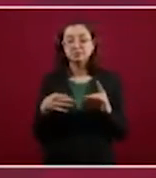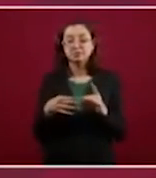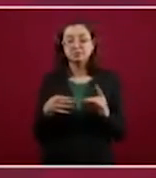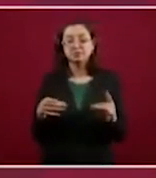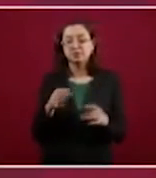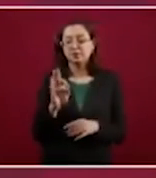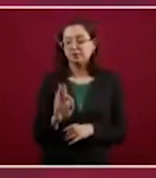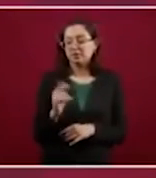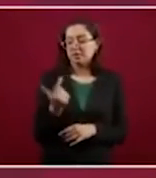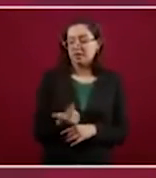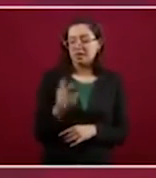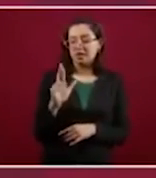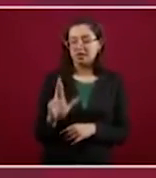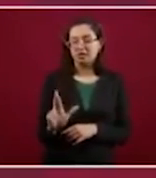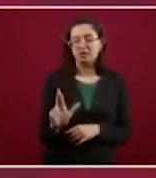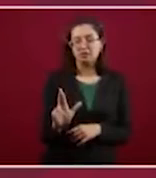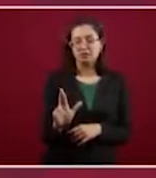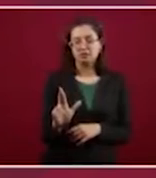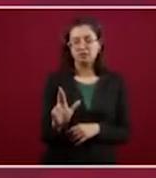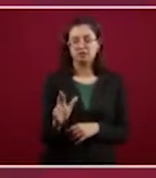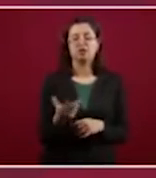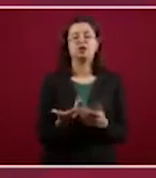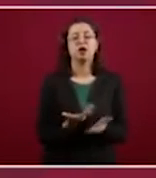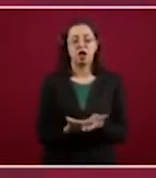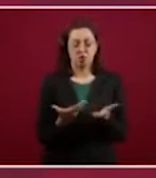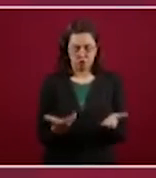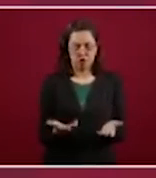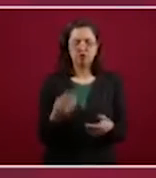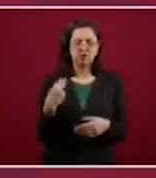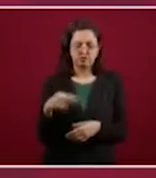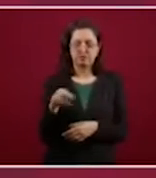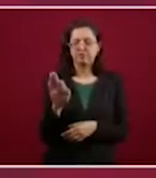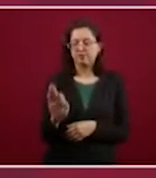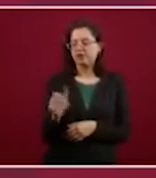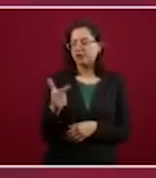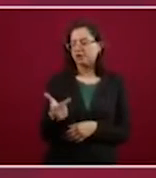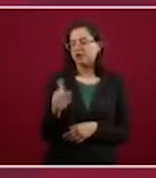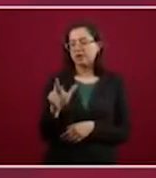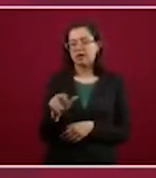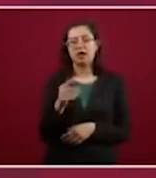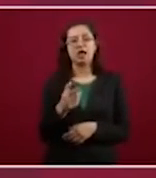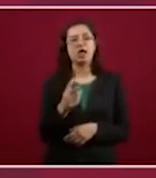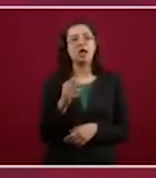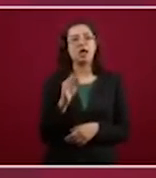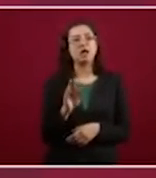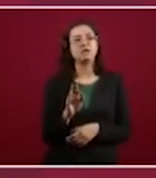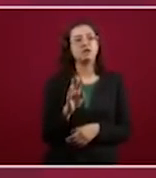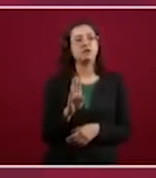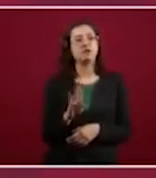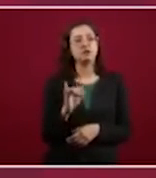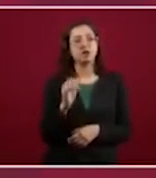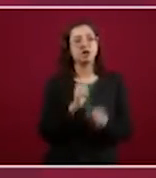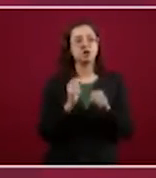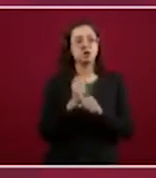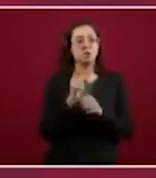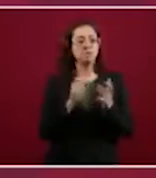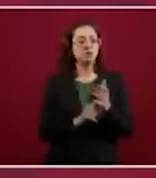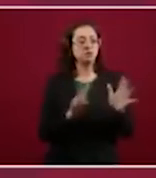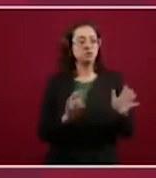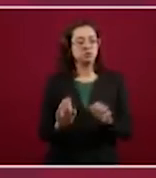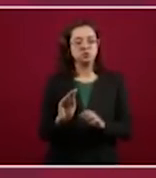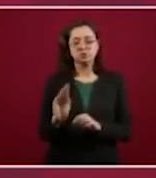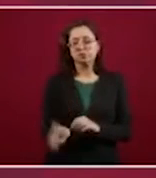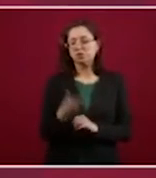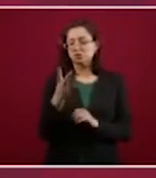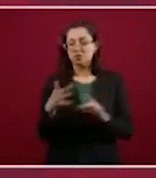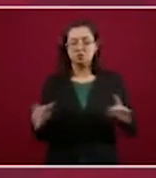de la Fiscalía General de la República, ahora Fiscalía General de la República, con el FBI desde el año 1994. Pero además hay un tratado